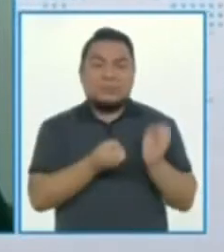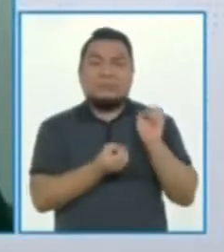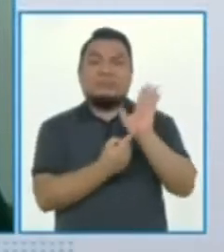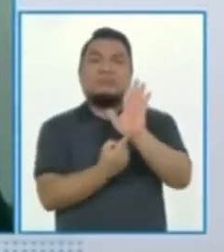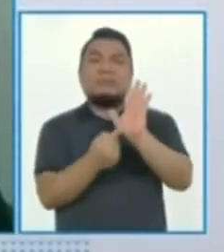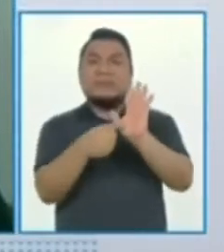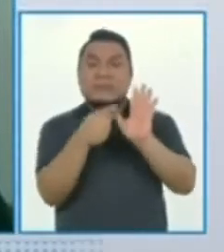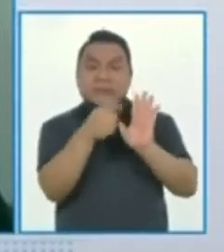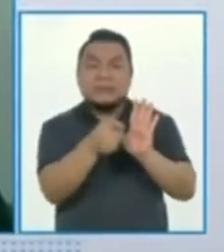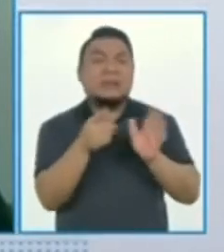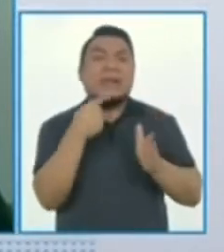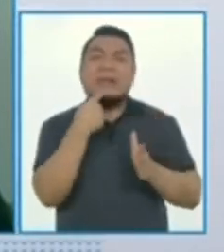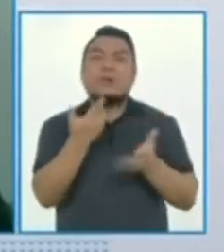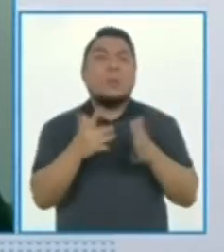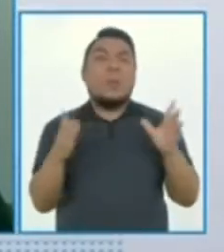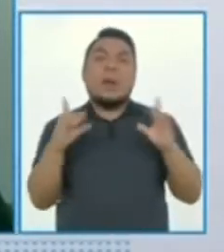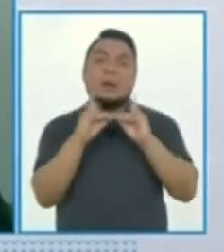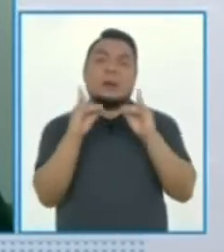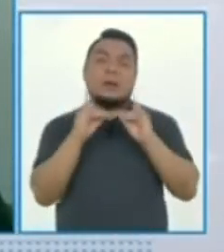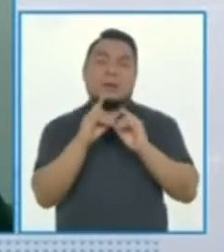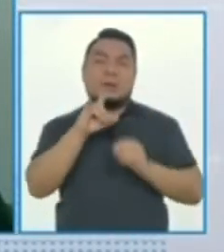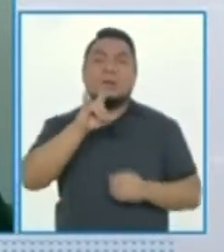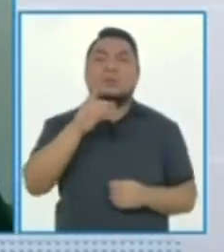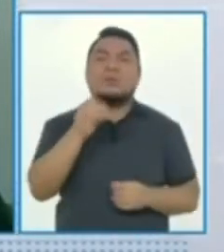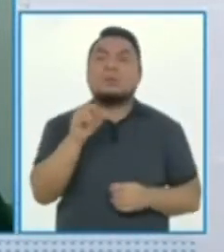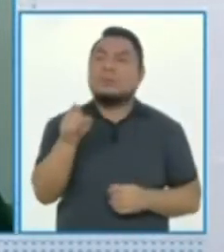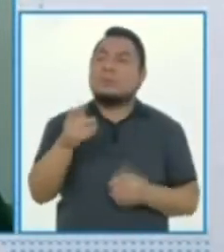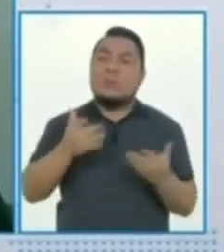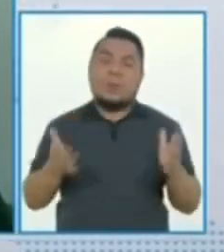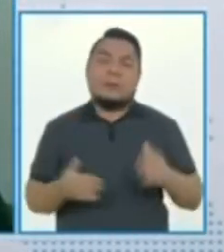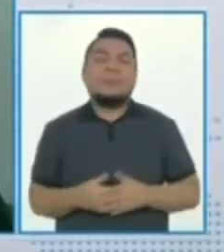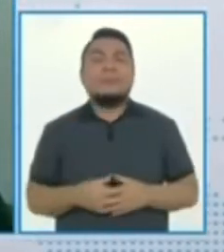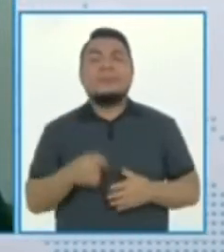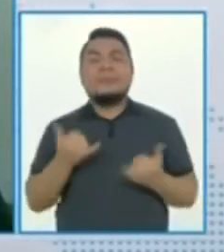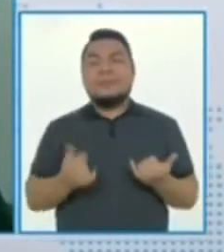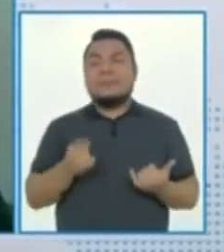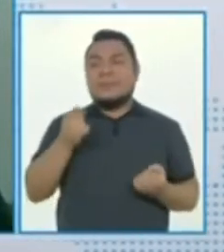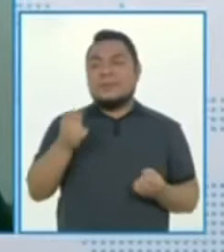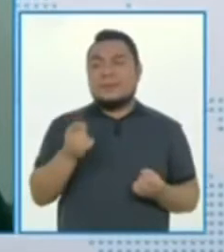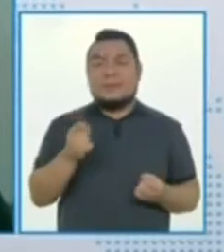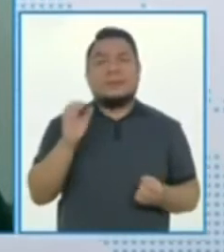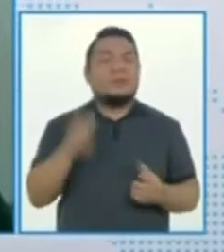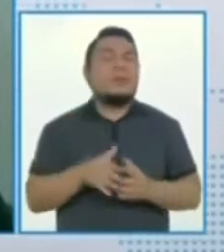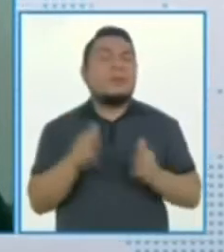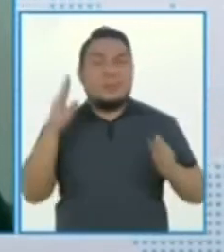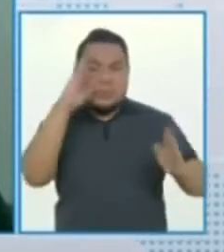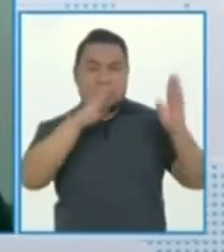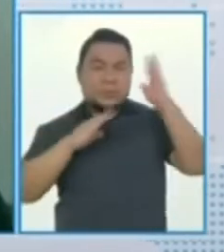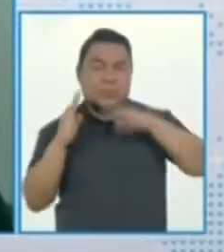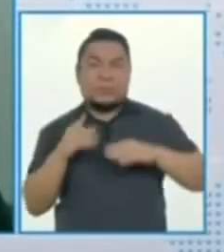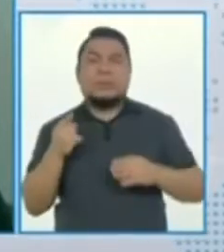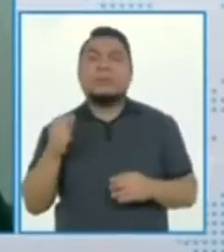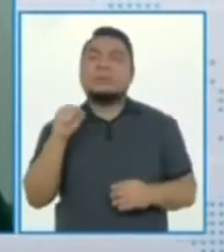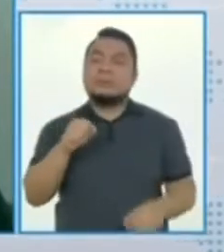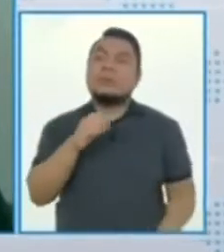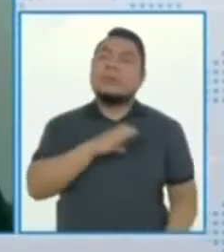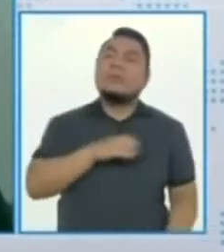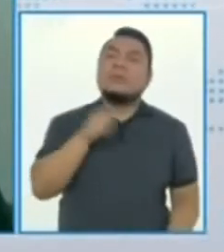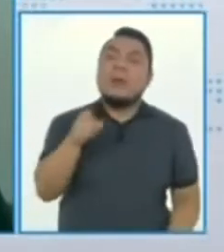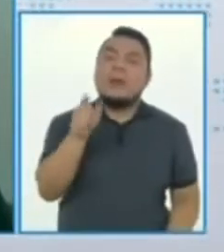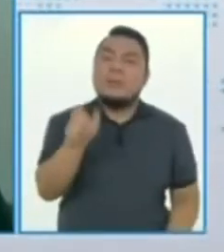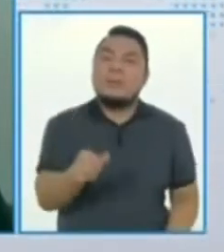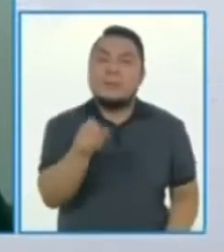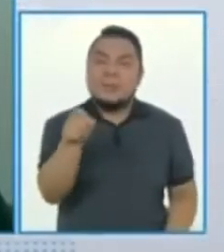se cuenta con disponibilidad de camas UCI. La situación está sumamente preocupante y el comportamiento de